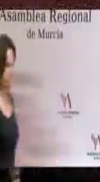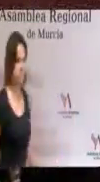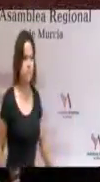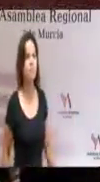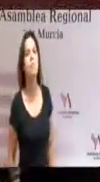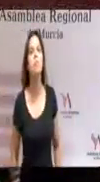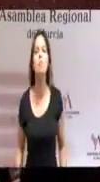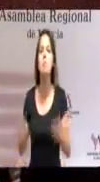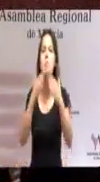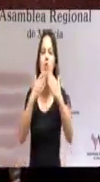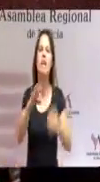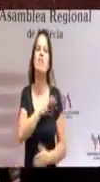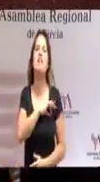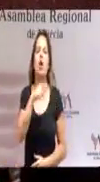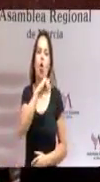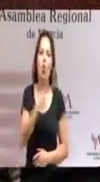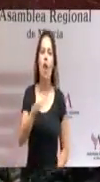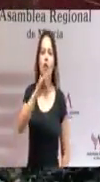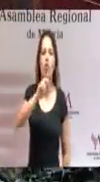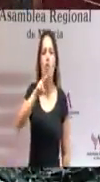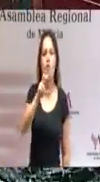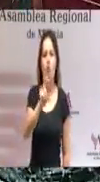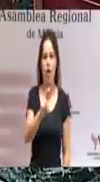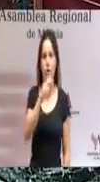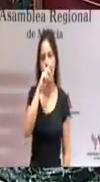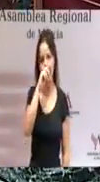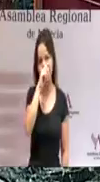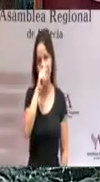Muchas gracias, señor González Tobar.